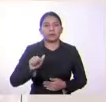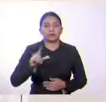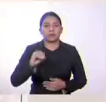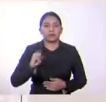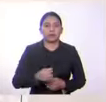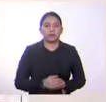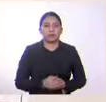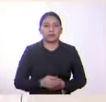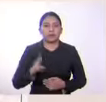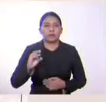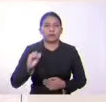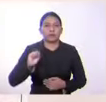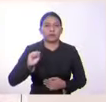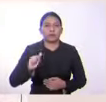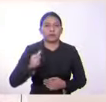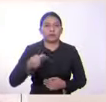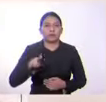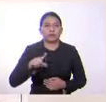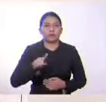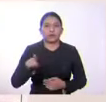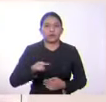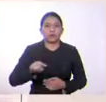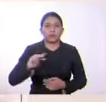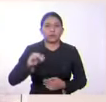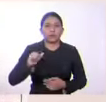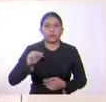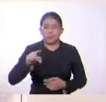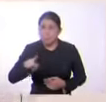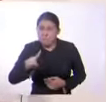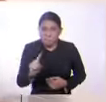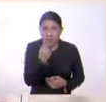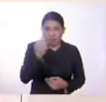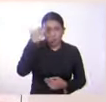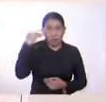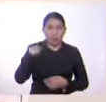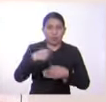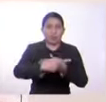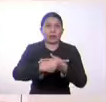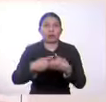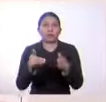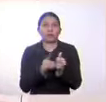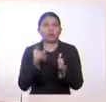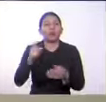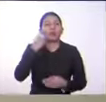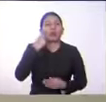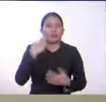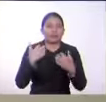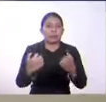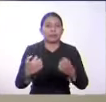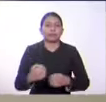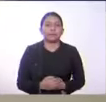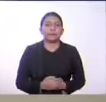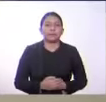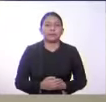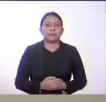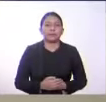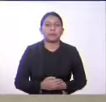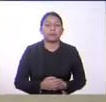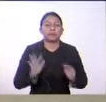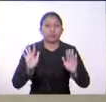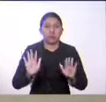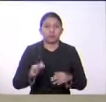Rosa Guzmán, son las primeras mujeres diputadas en nuestro país. Ahora, con relación a la pregunta que me hace, la normativa legal,